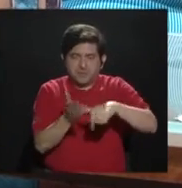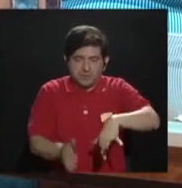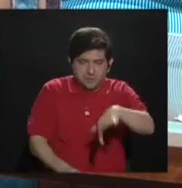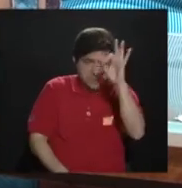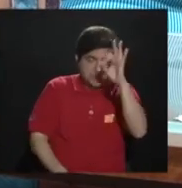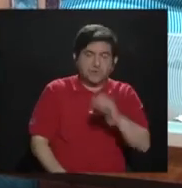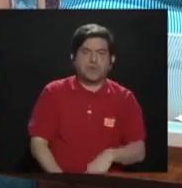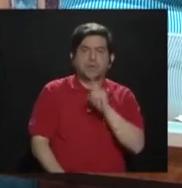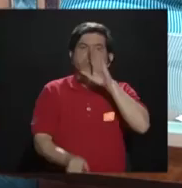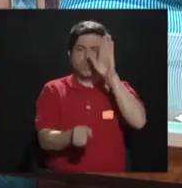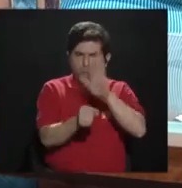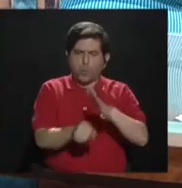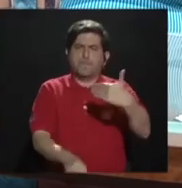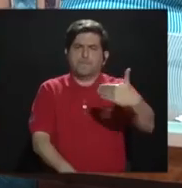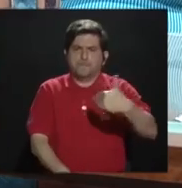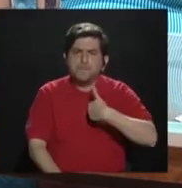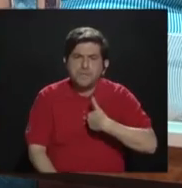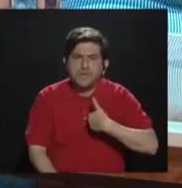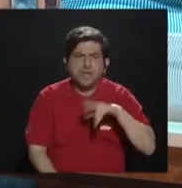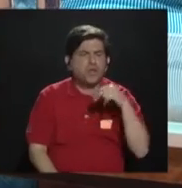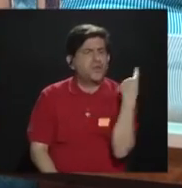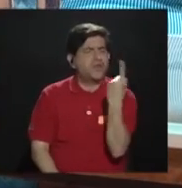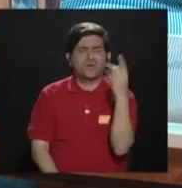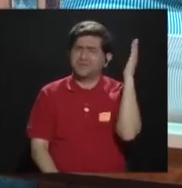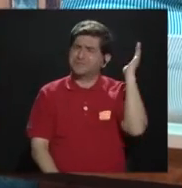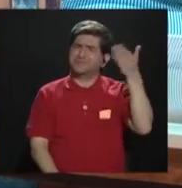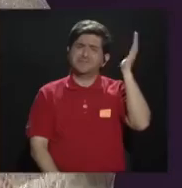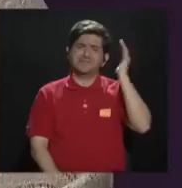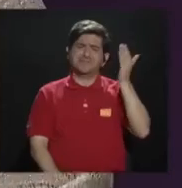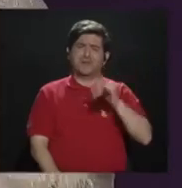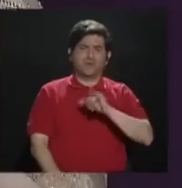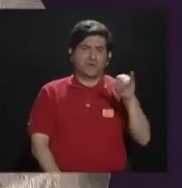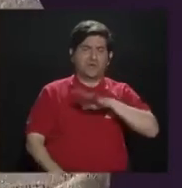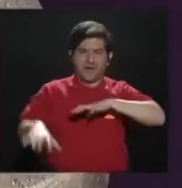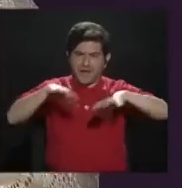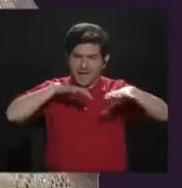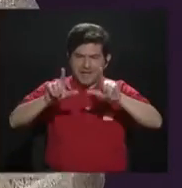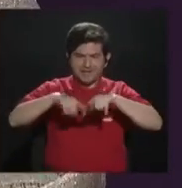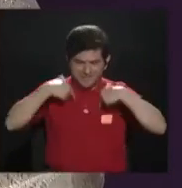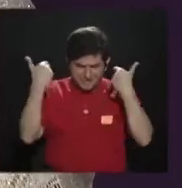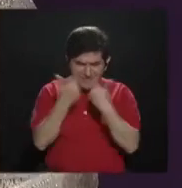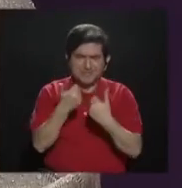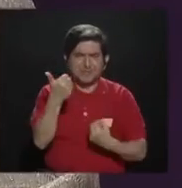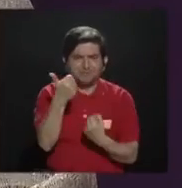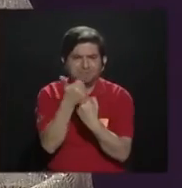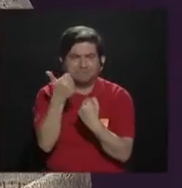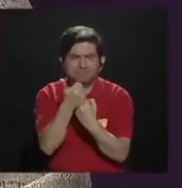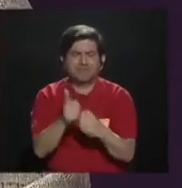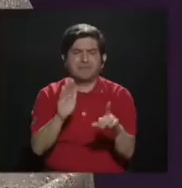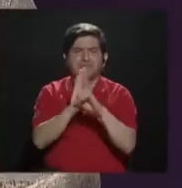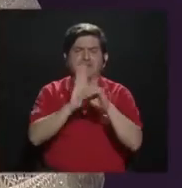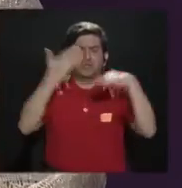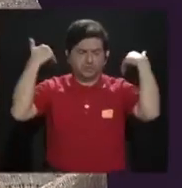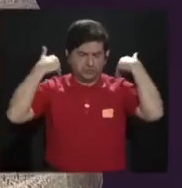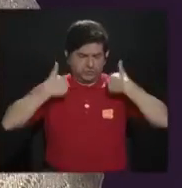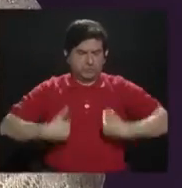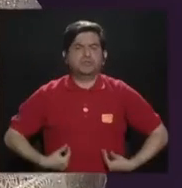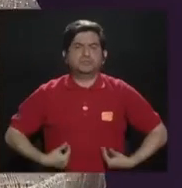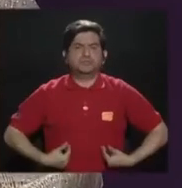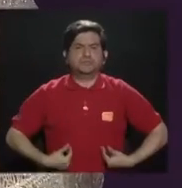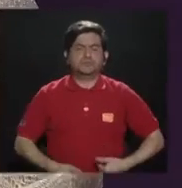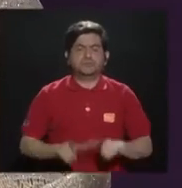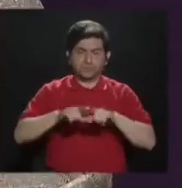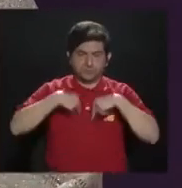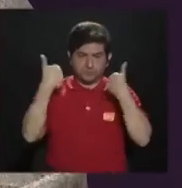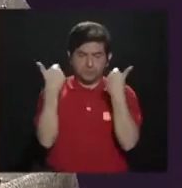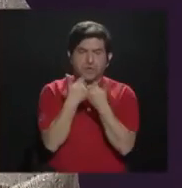realmente estén comprometidas no solamente con el discurso, sino con una acción colectiva, afirmativa, desde el marco de los derechos humanos para los